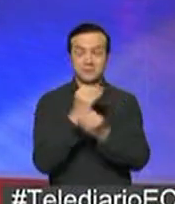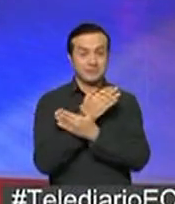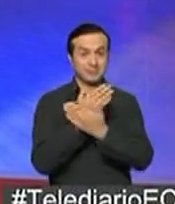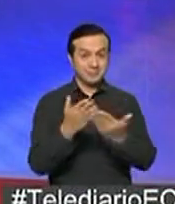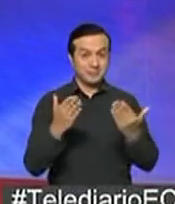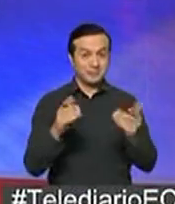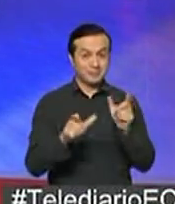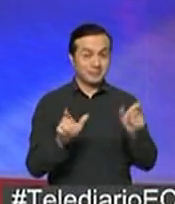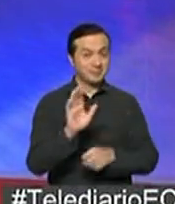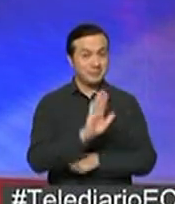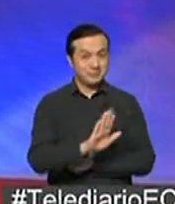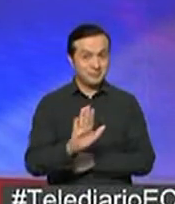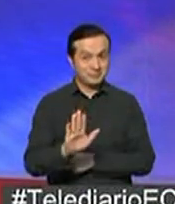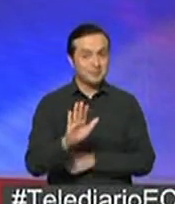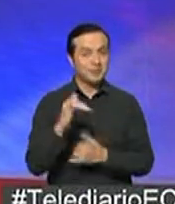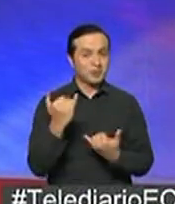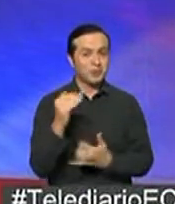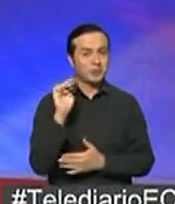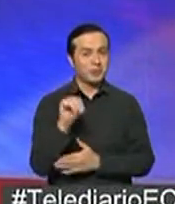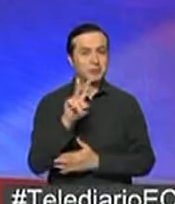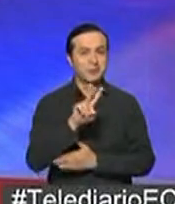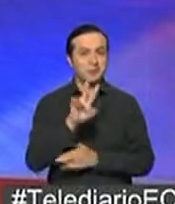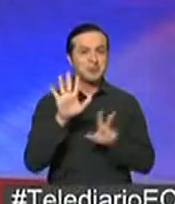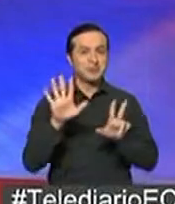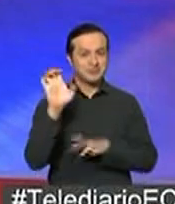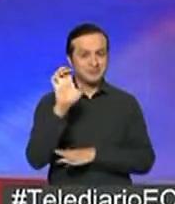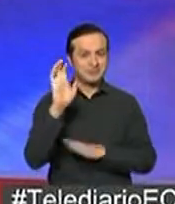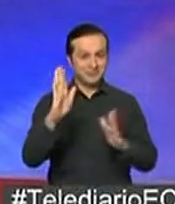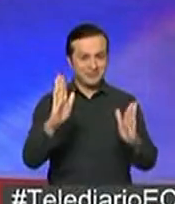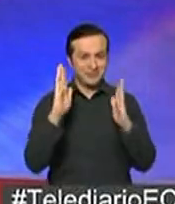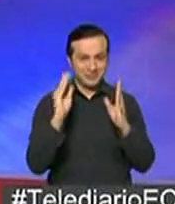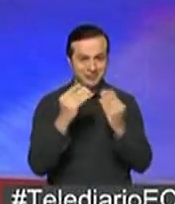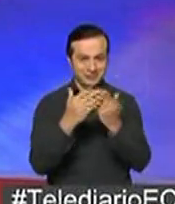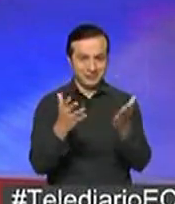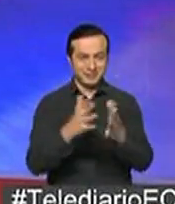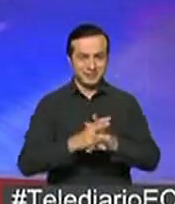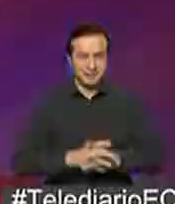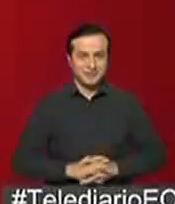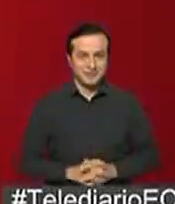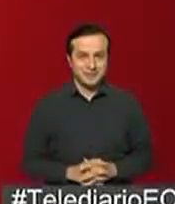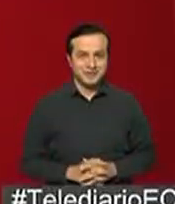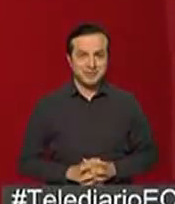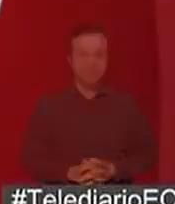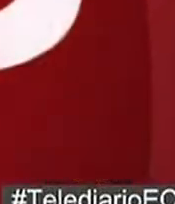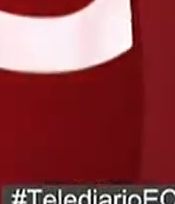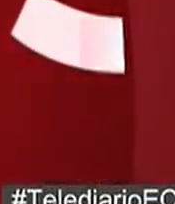compartir con cada uno de ustedes en este martes 28 de enero presta atención a nuestros titulares